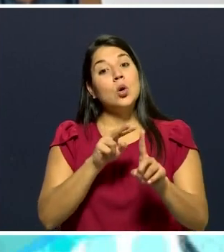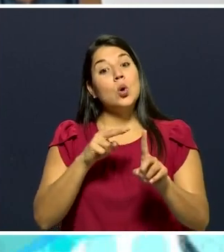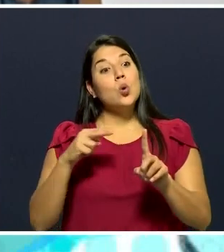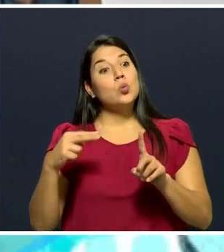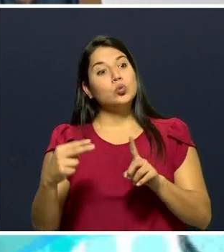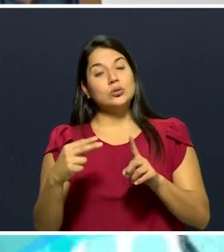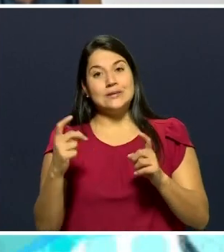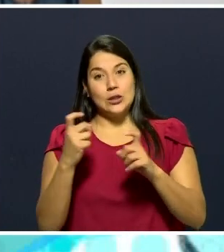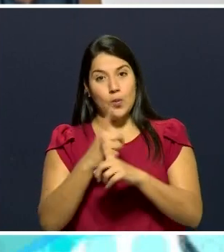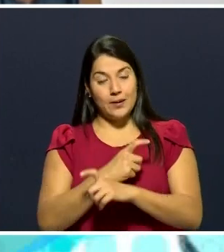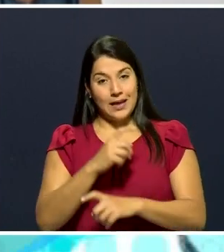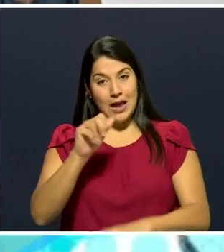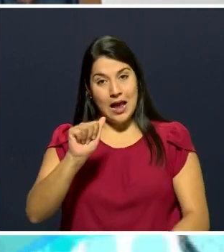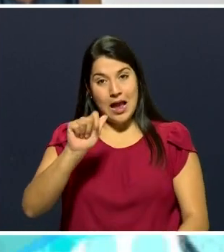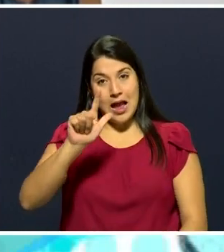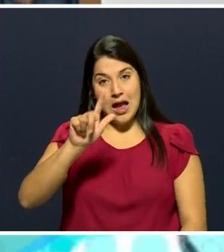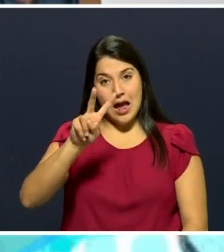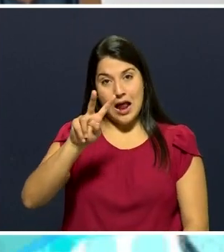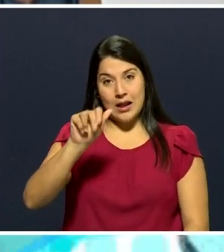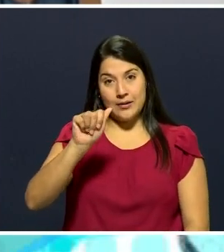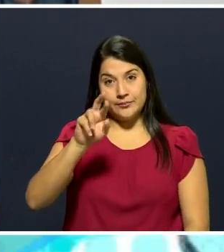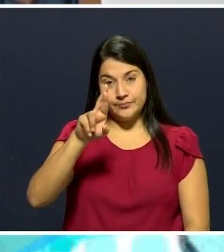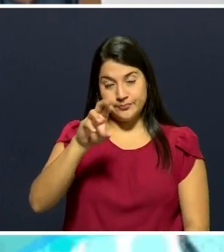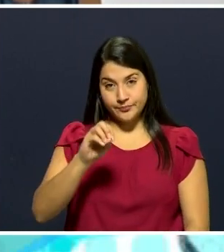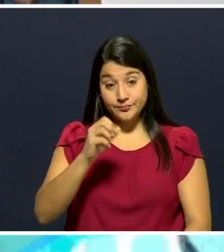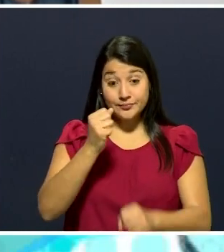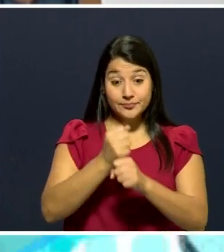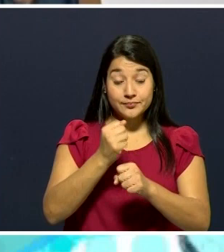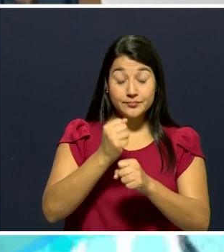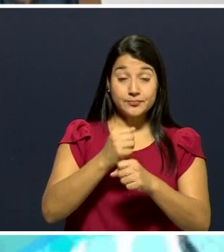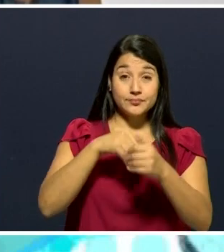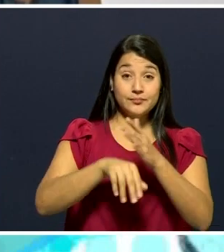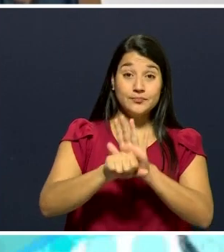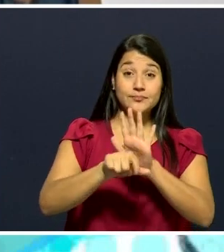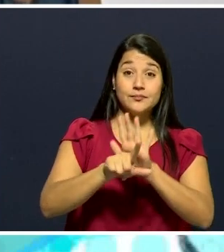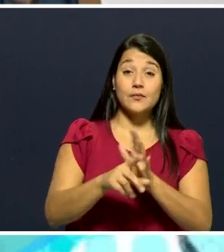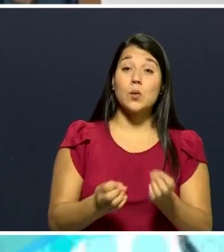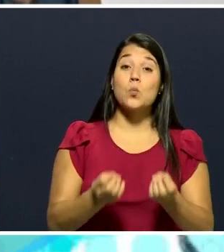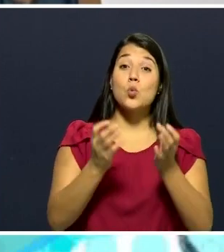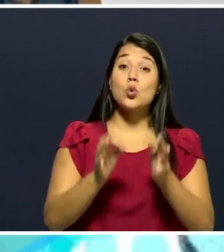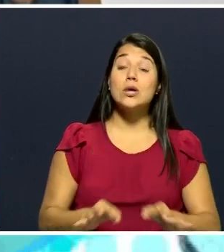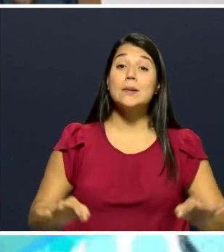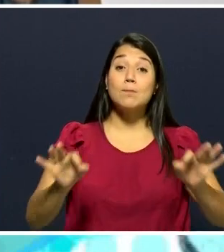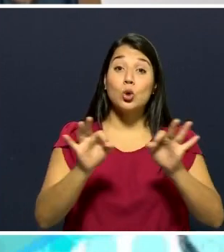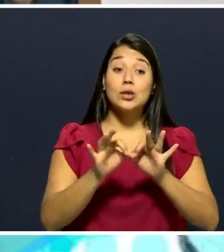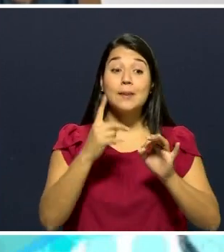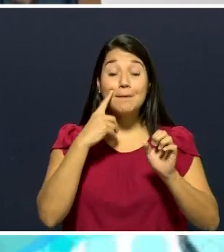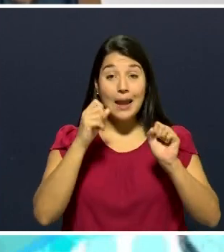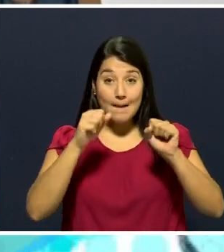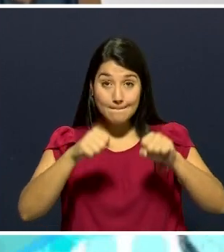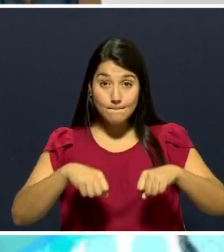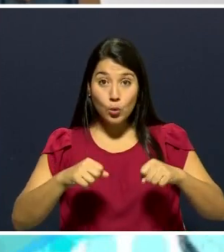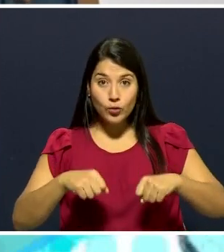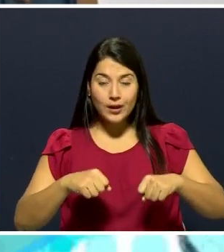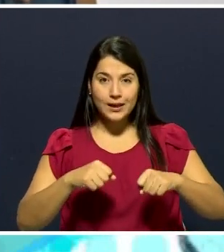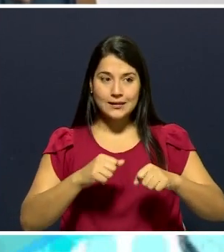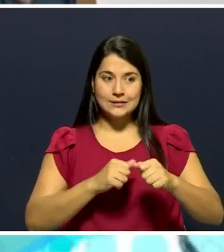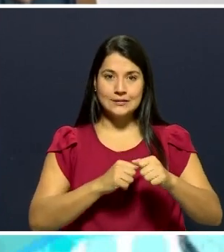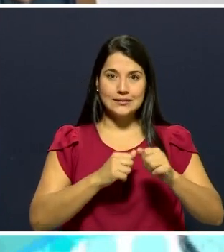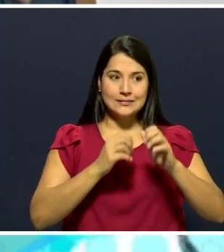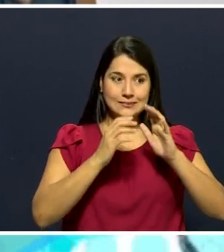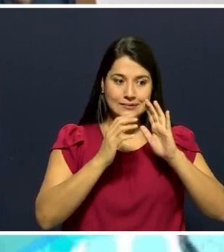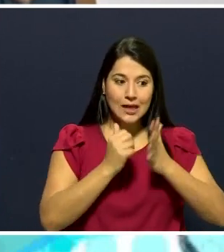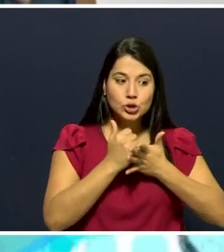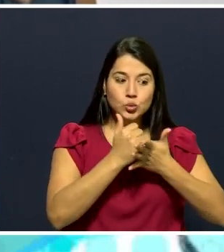complejo. Álvaro, el trabajo del Congreso es vital para superar la atención a los damnificados por la